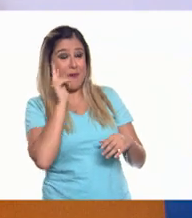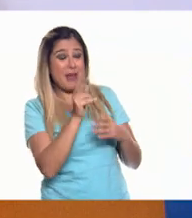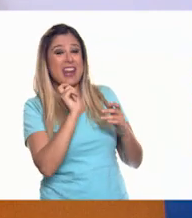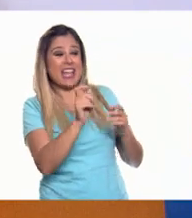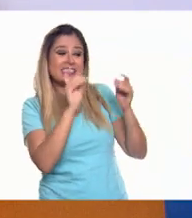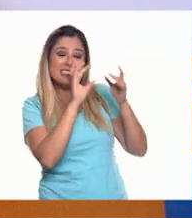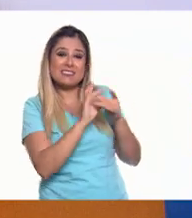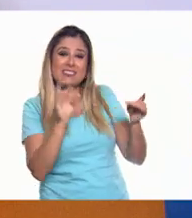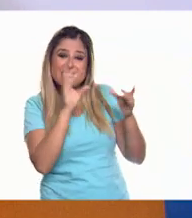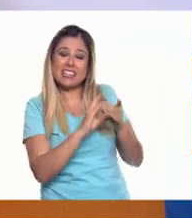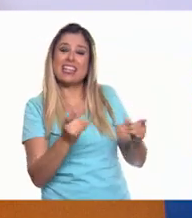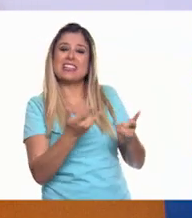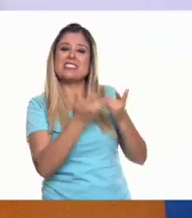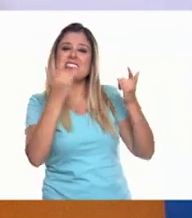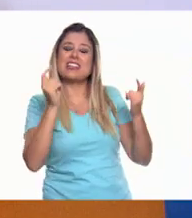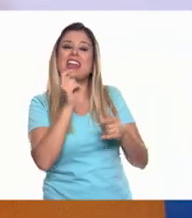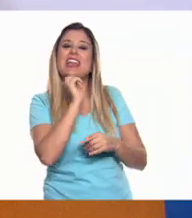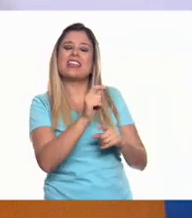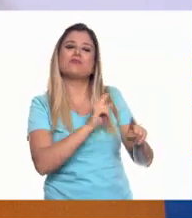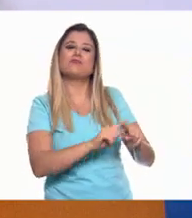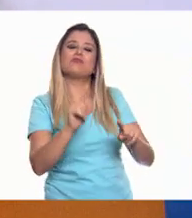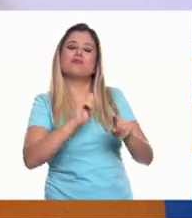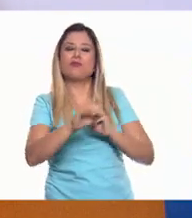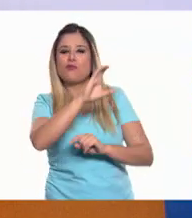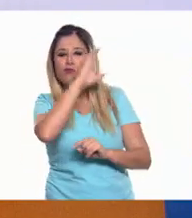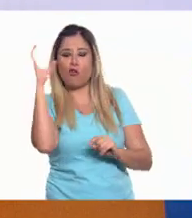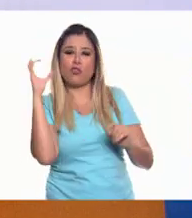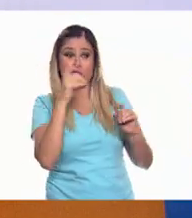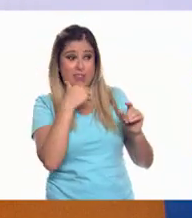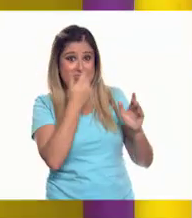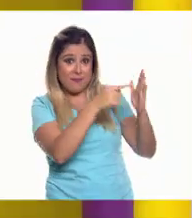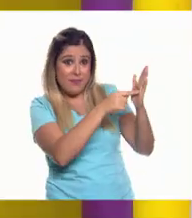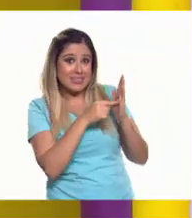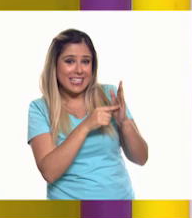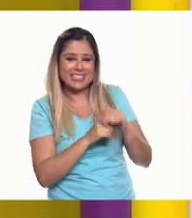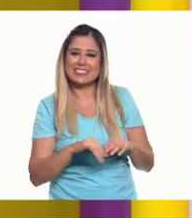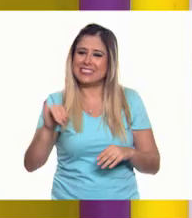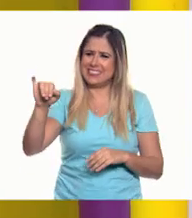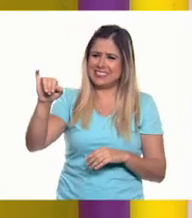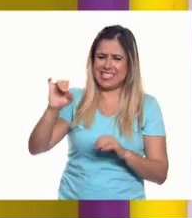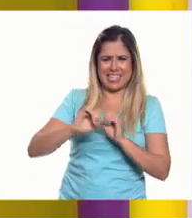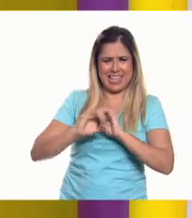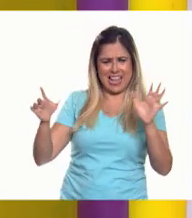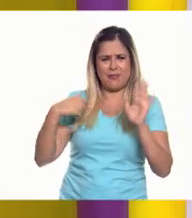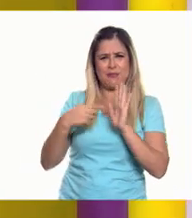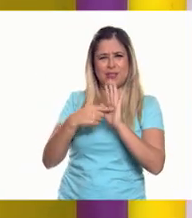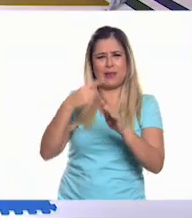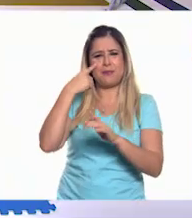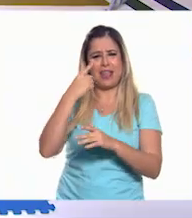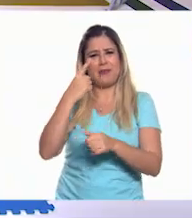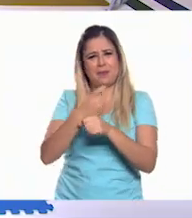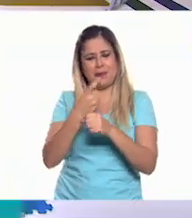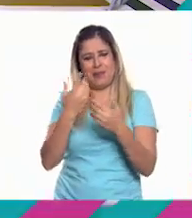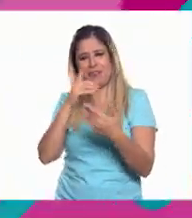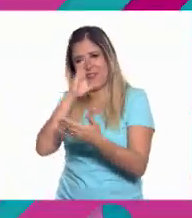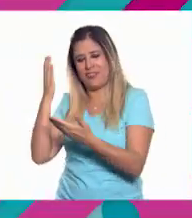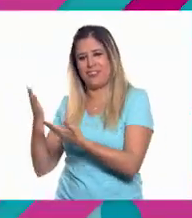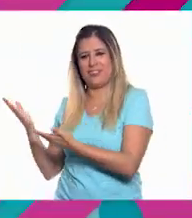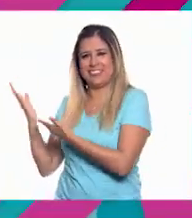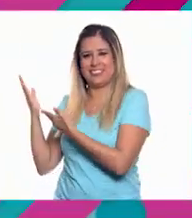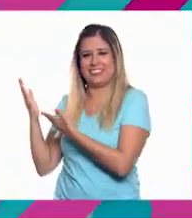nos cuentes sobre la anécdota de alguna de esas fotografías. ¿Nos enseñas? Por supuesto. A ver, les voy a mostrar la primera. A ver, vamos a ver la